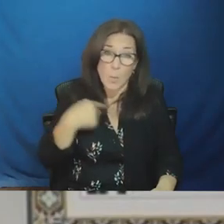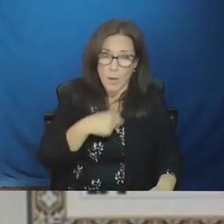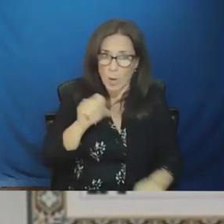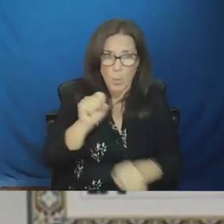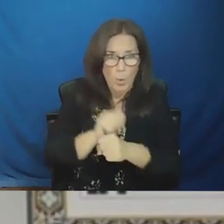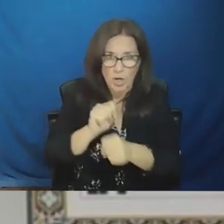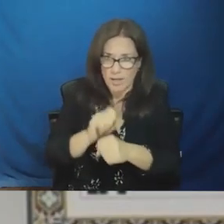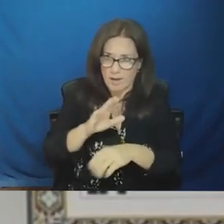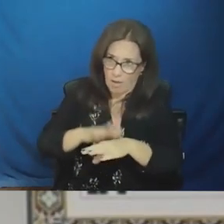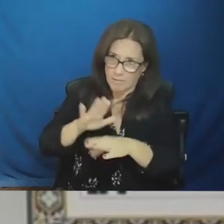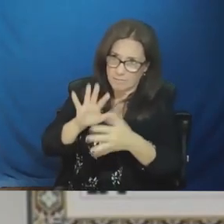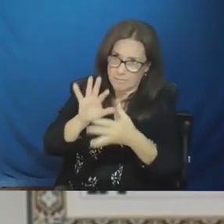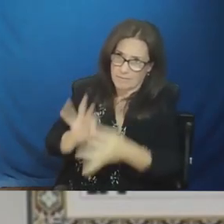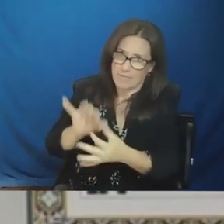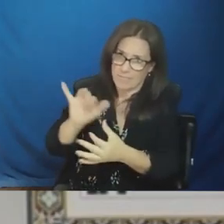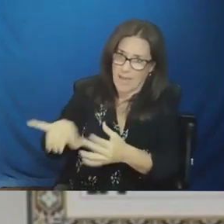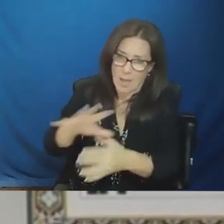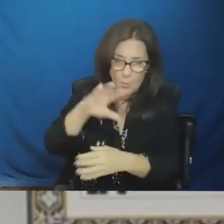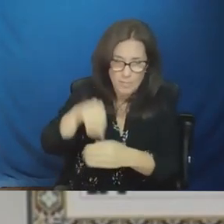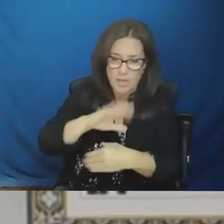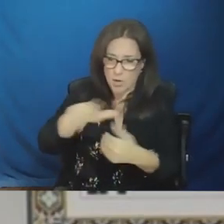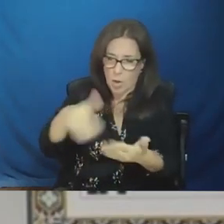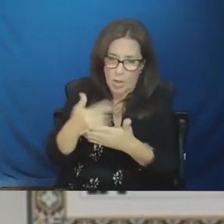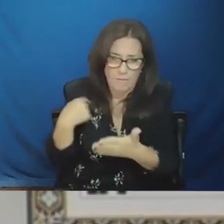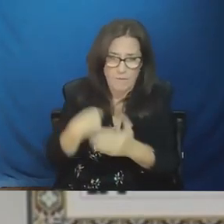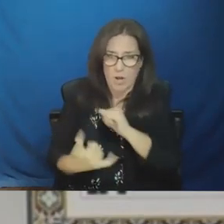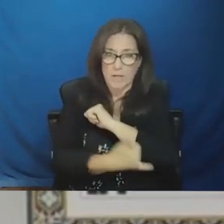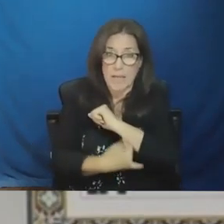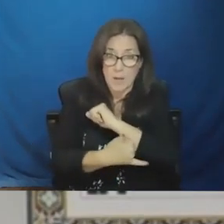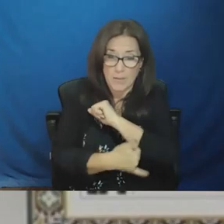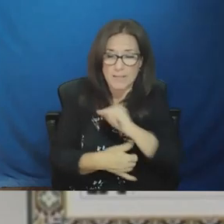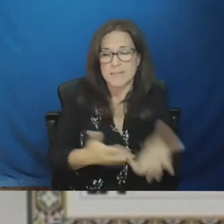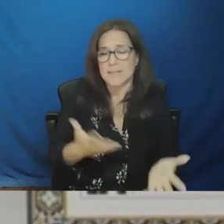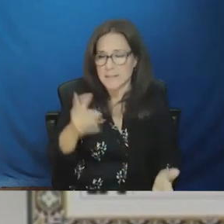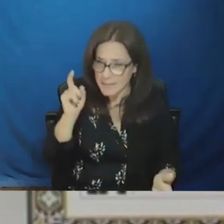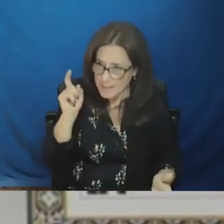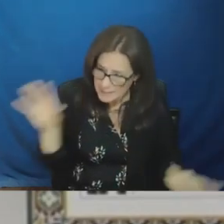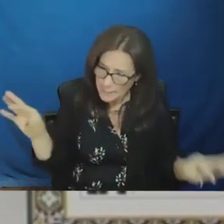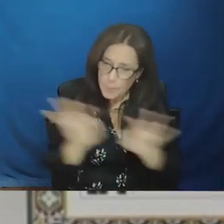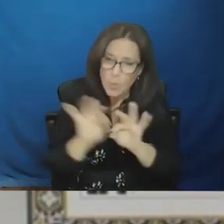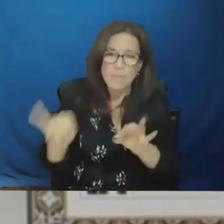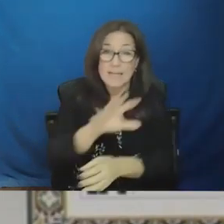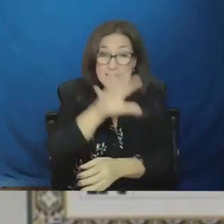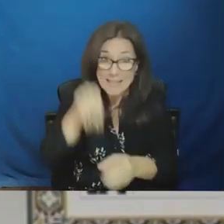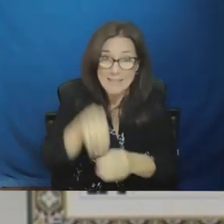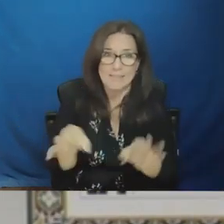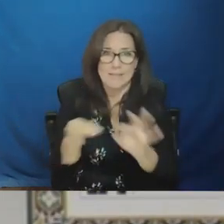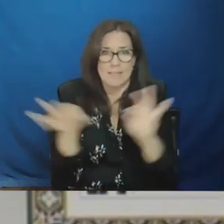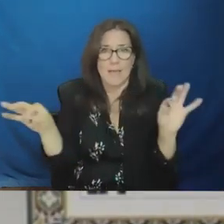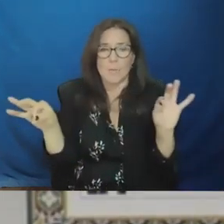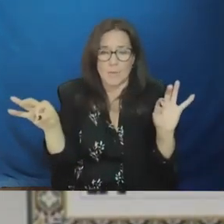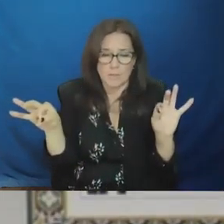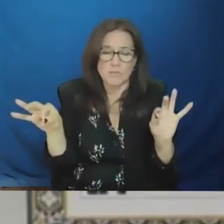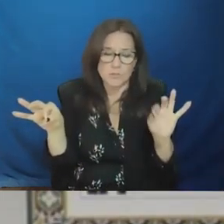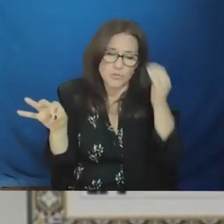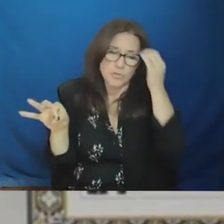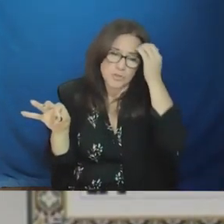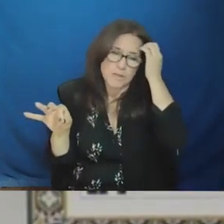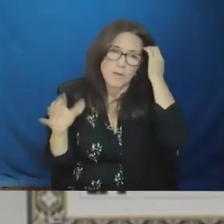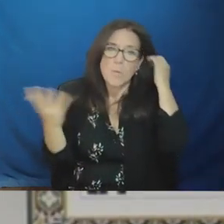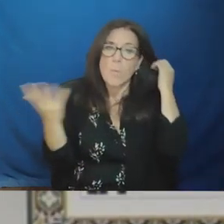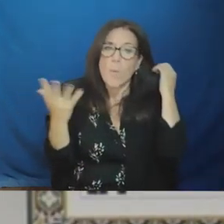cosas de las que estamos considerando con todos los condados del estado en los primeros cinco